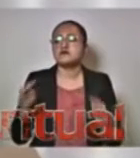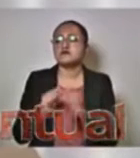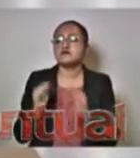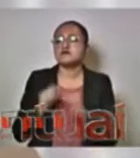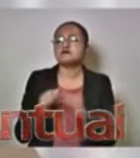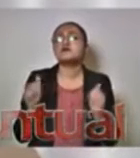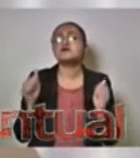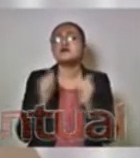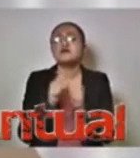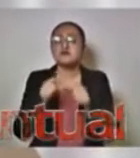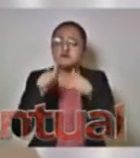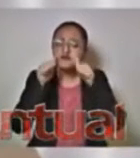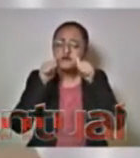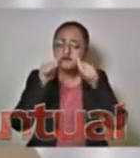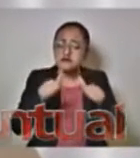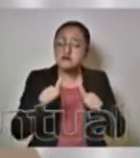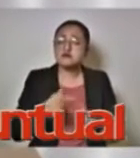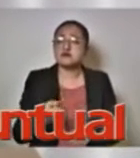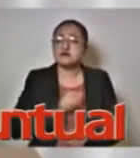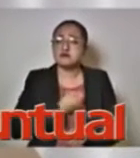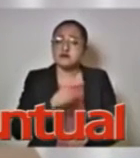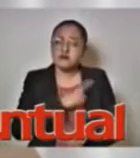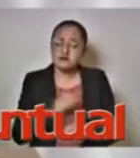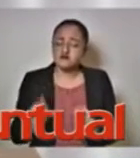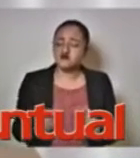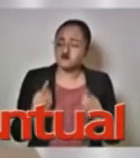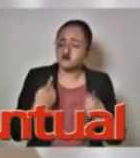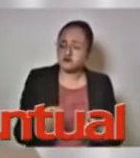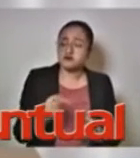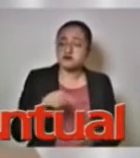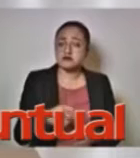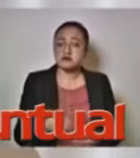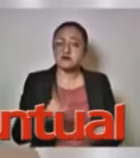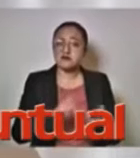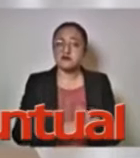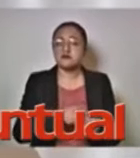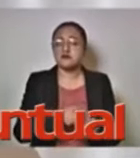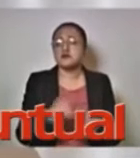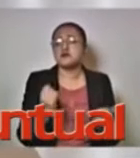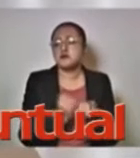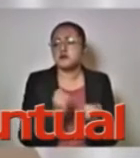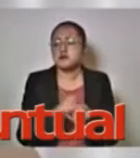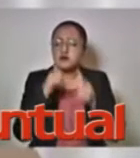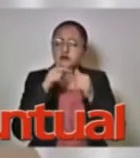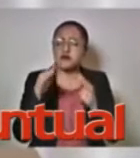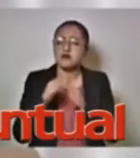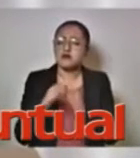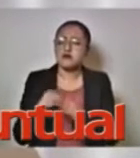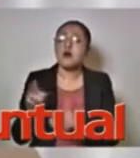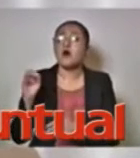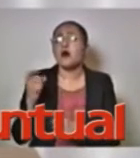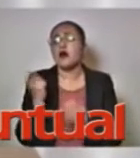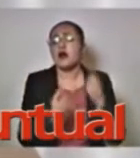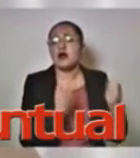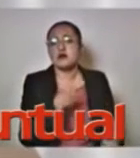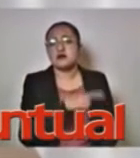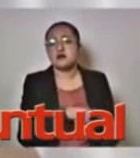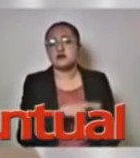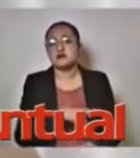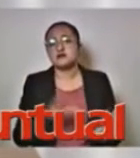la atención que les brindan los servicios de salud públicos en su mayoría o algunos privados